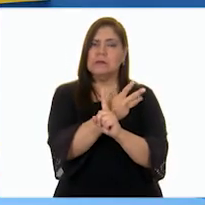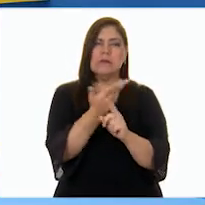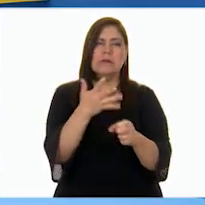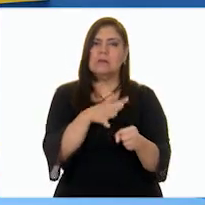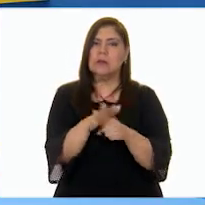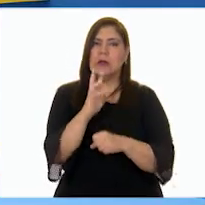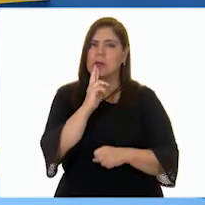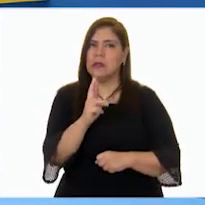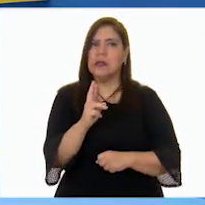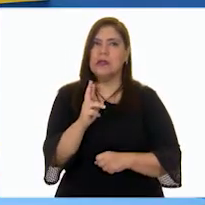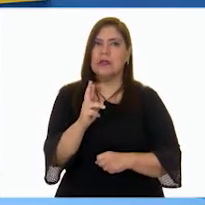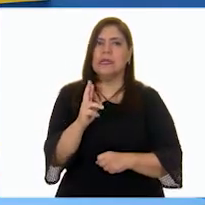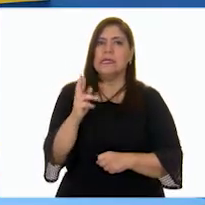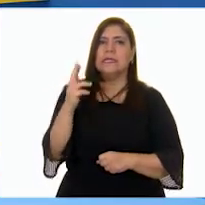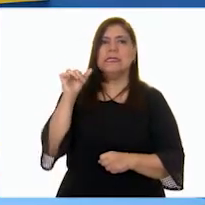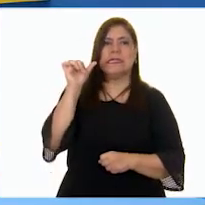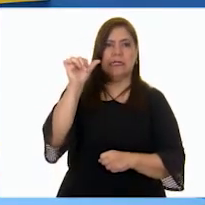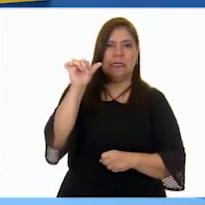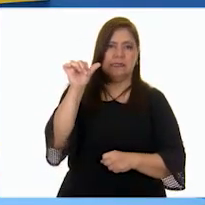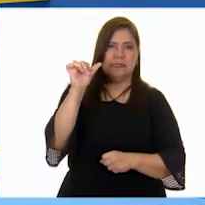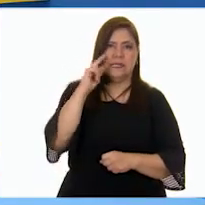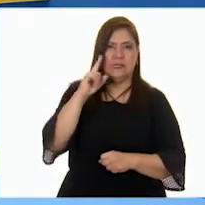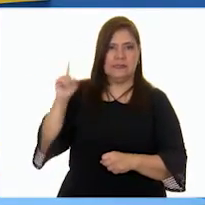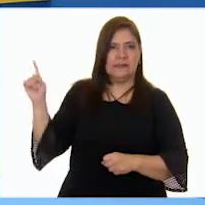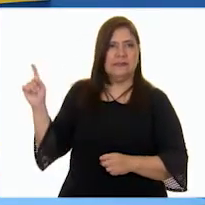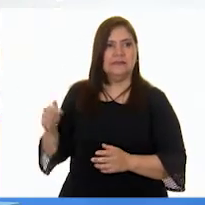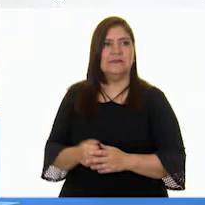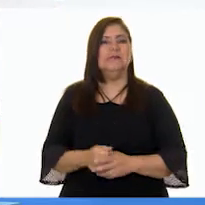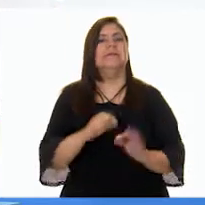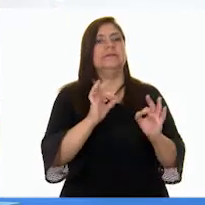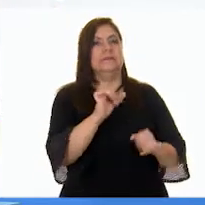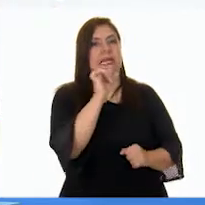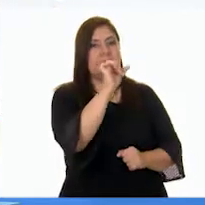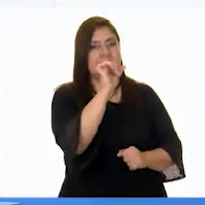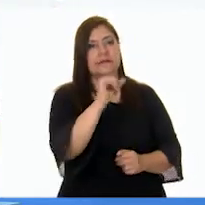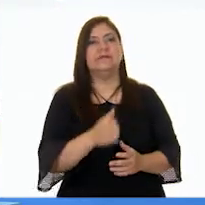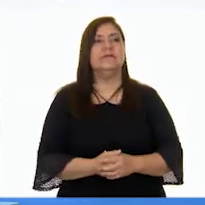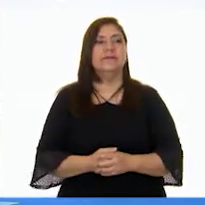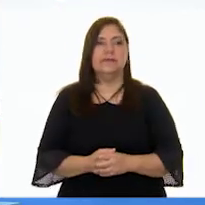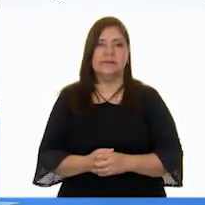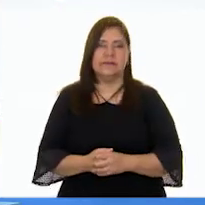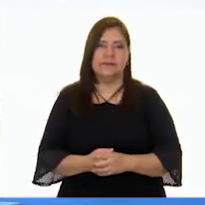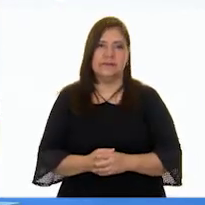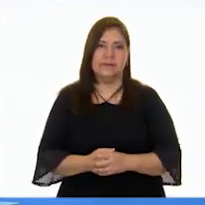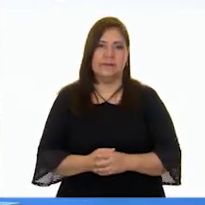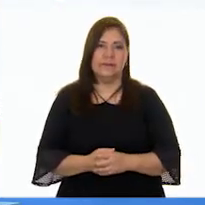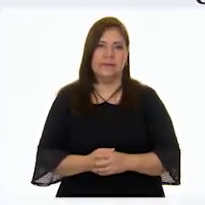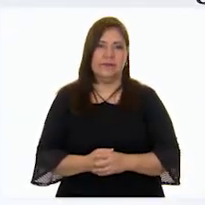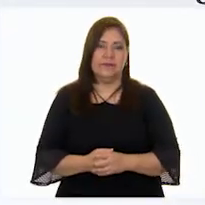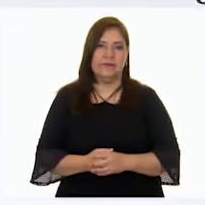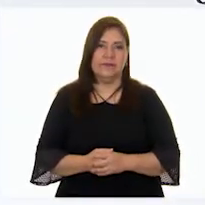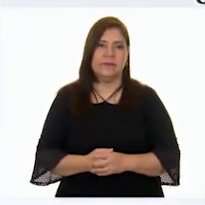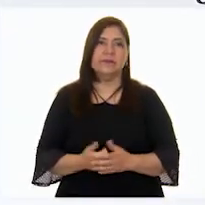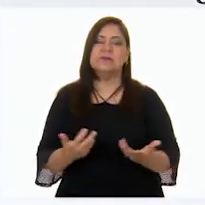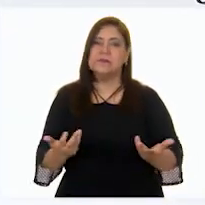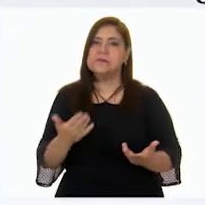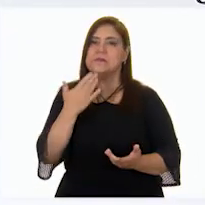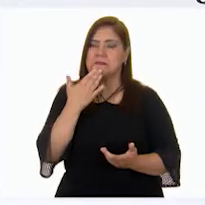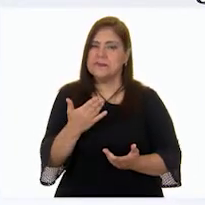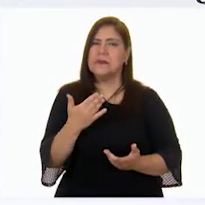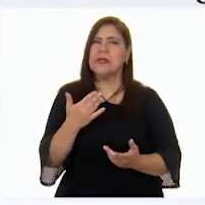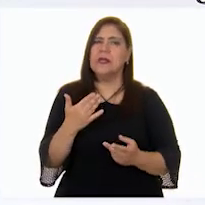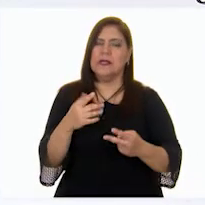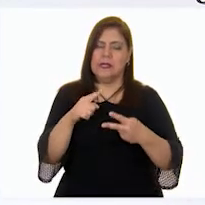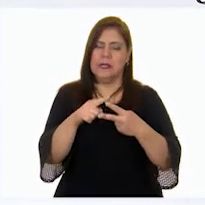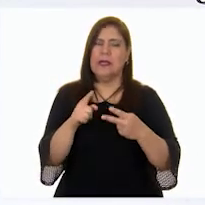3, esto es igual a 16. 16. Sí. Y si hacemos primero